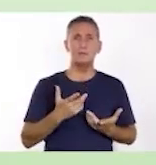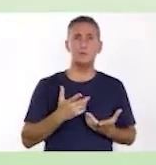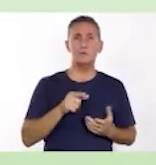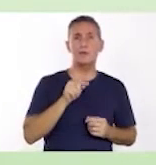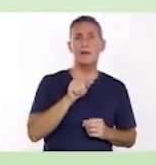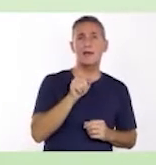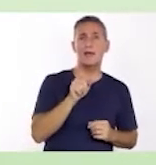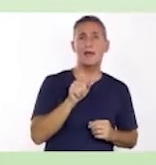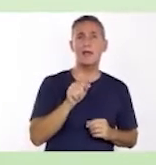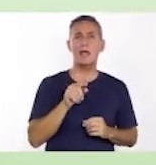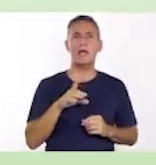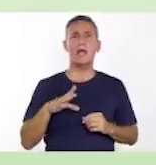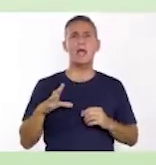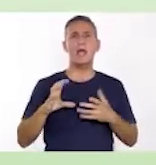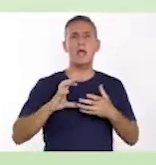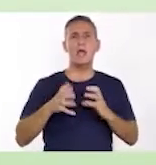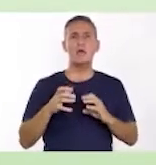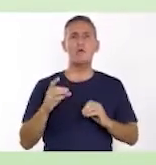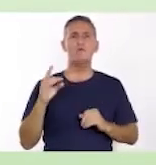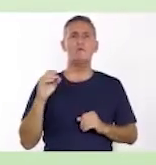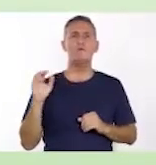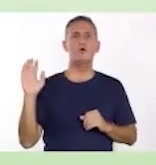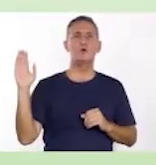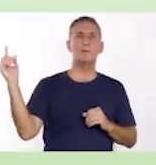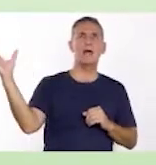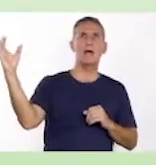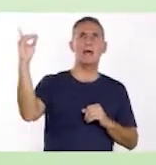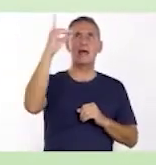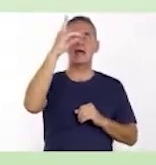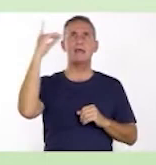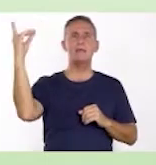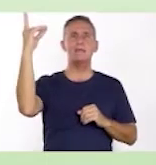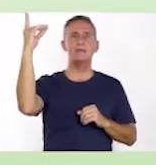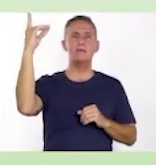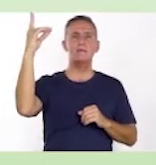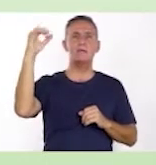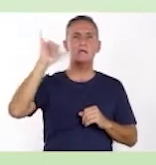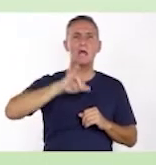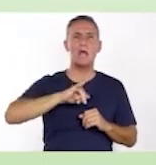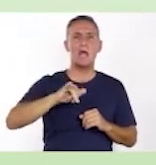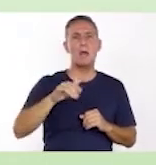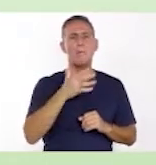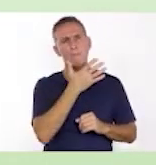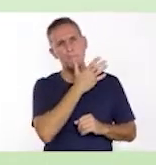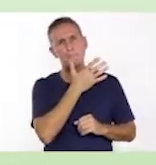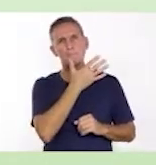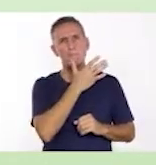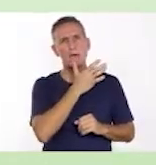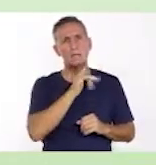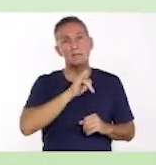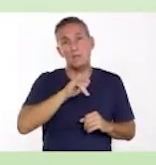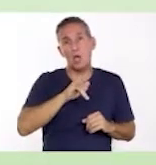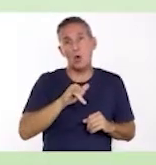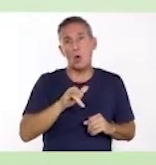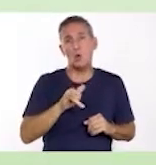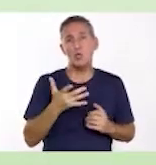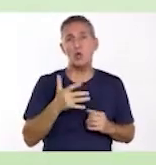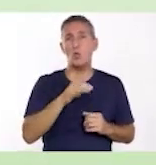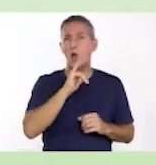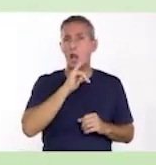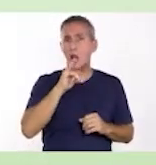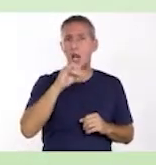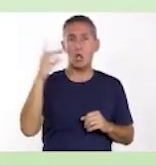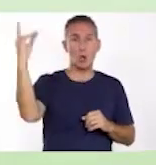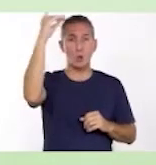plano divino es reflejo del plano terrenal. Es decir, los dioses actúan